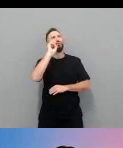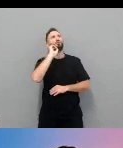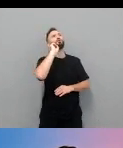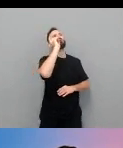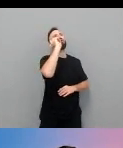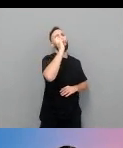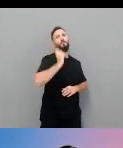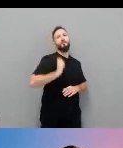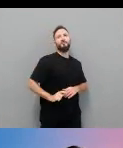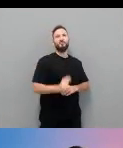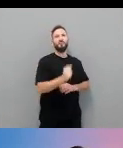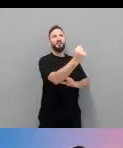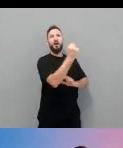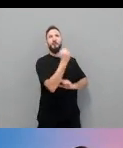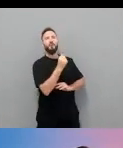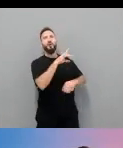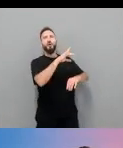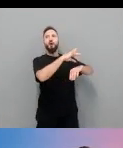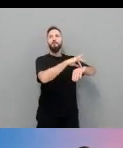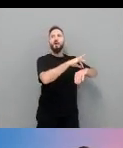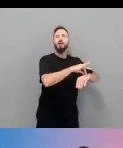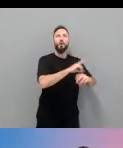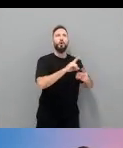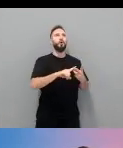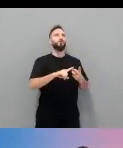profesionales, médicos,